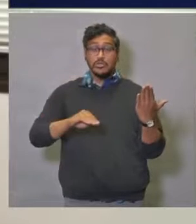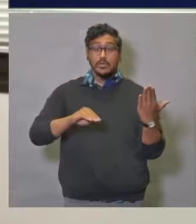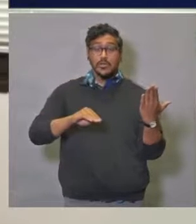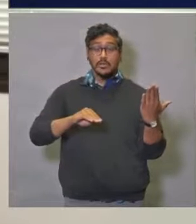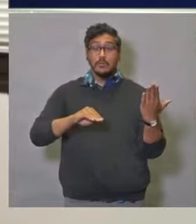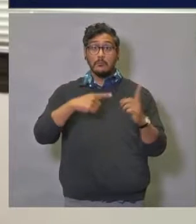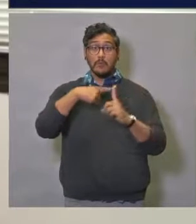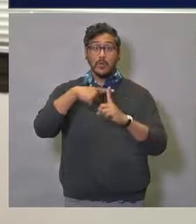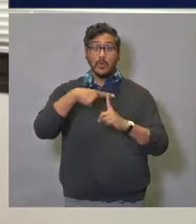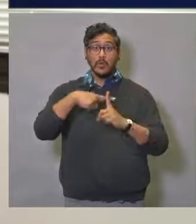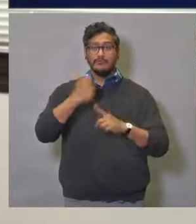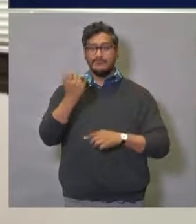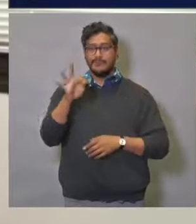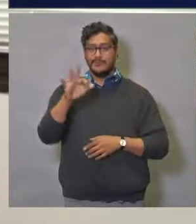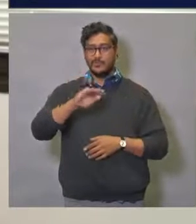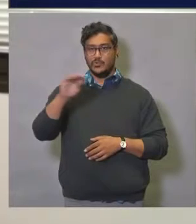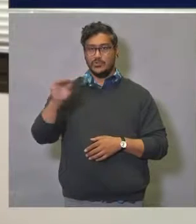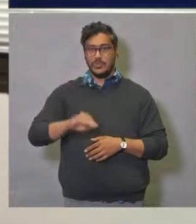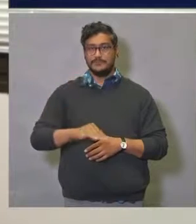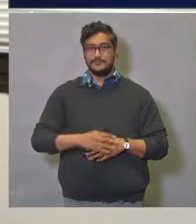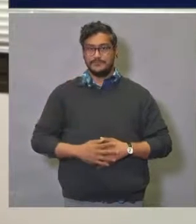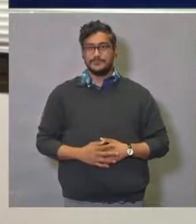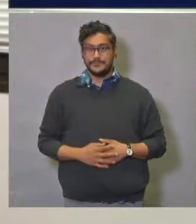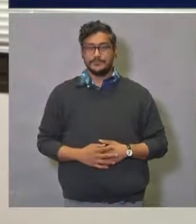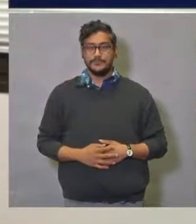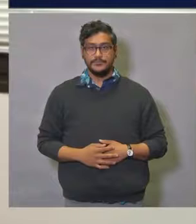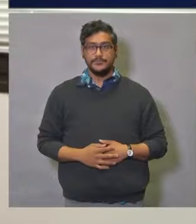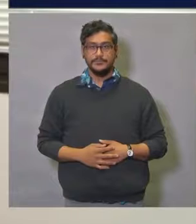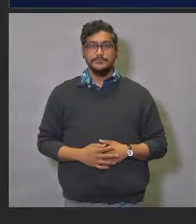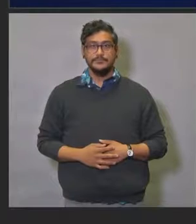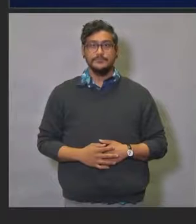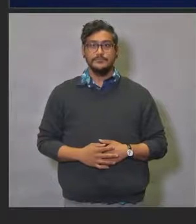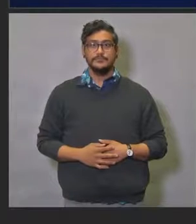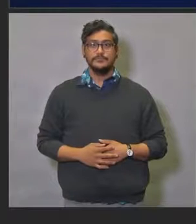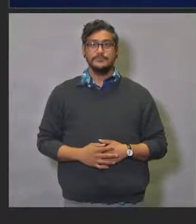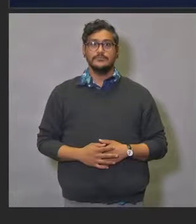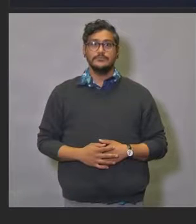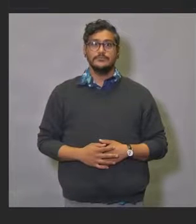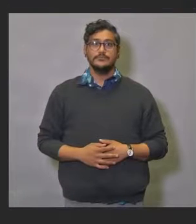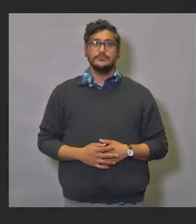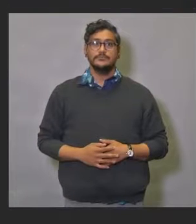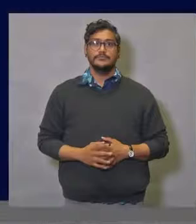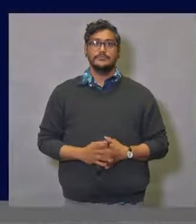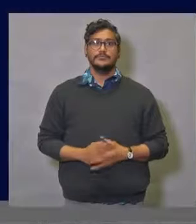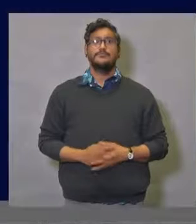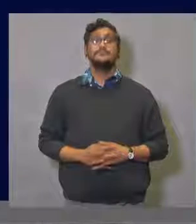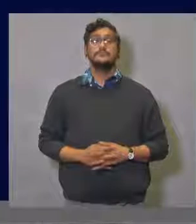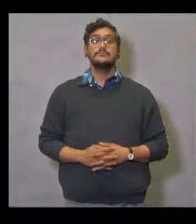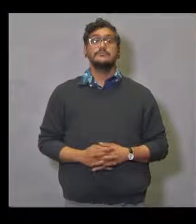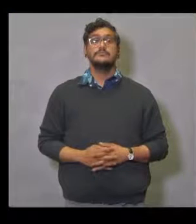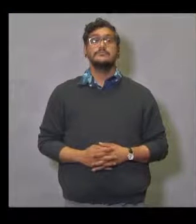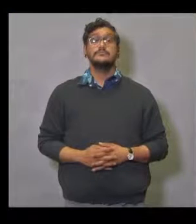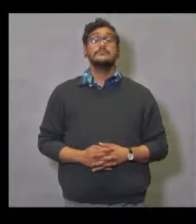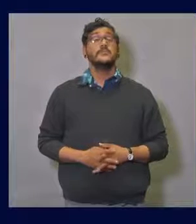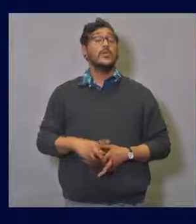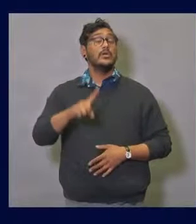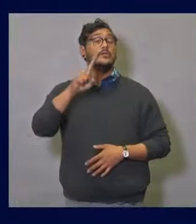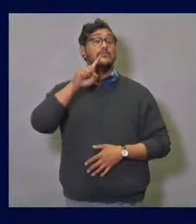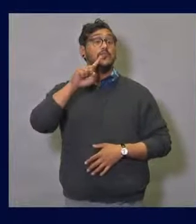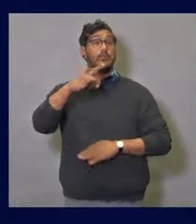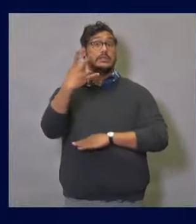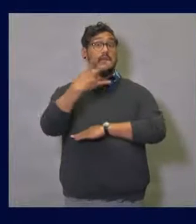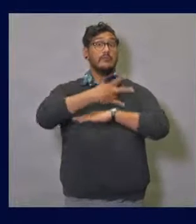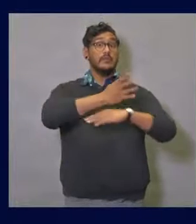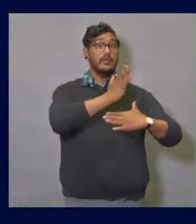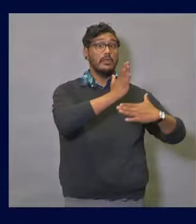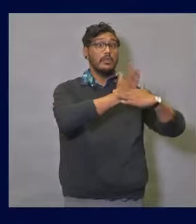es del 19%. Next slide, please. El promedio de 7 días de casos